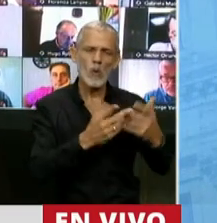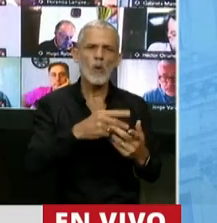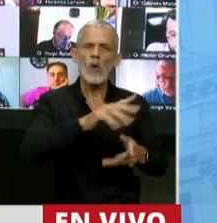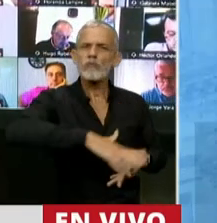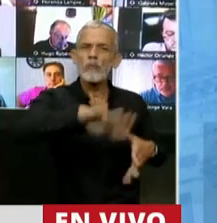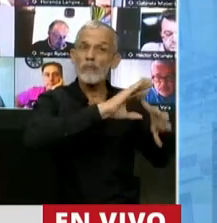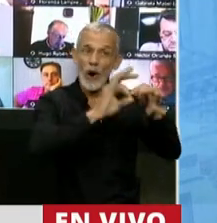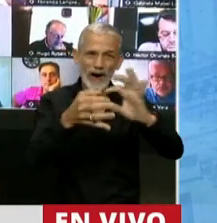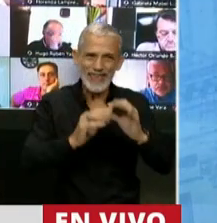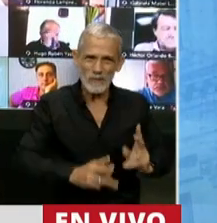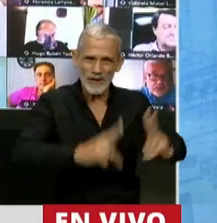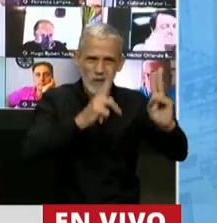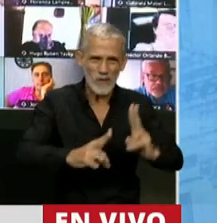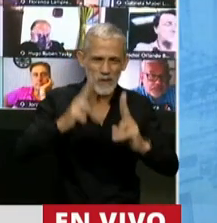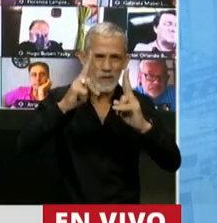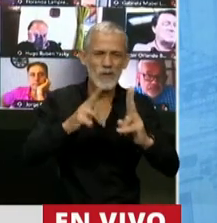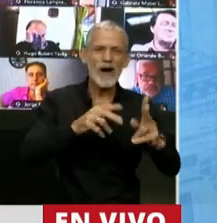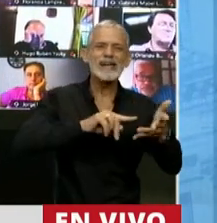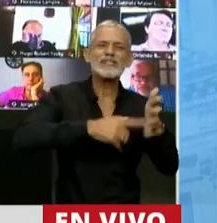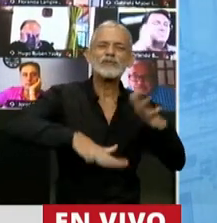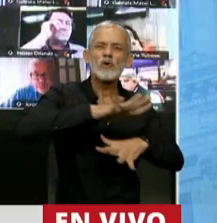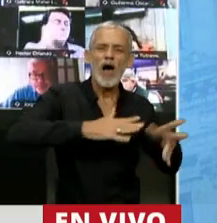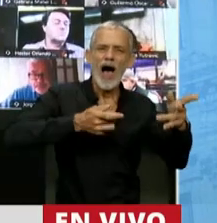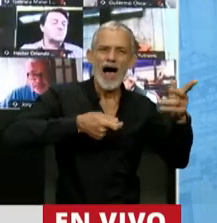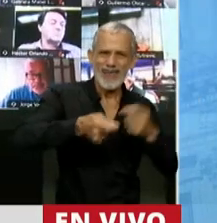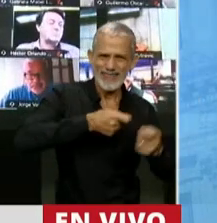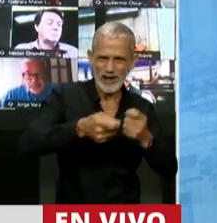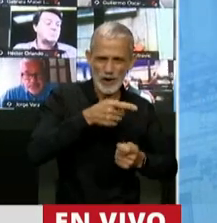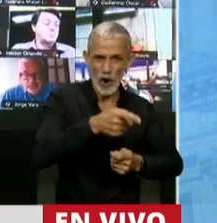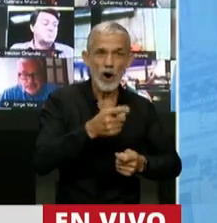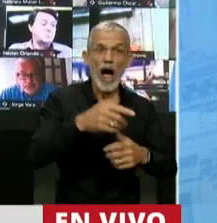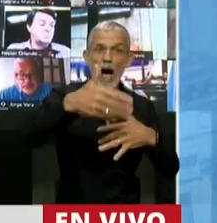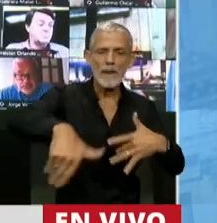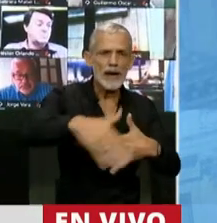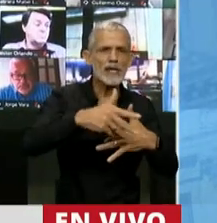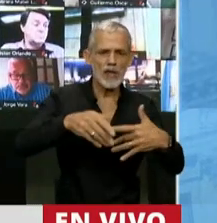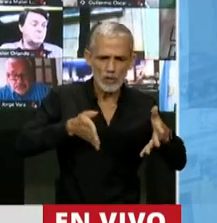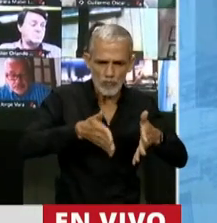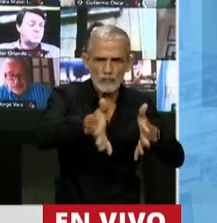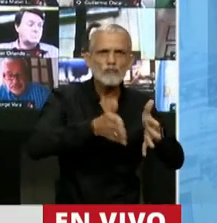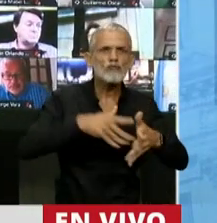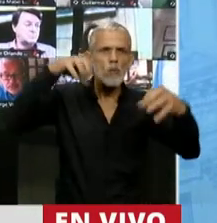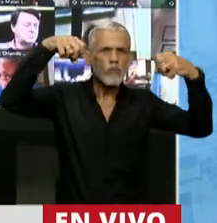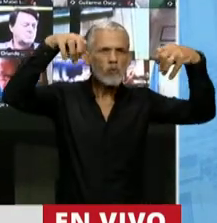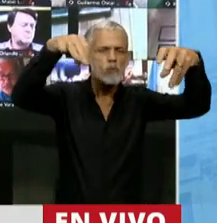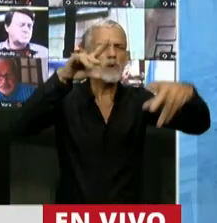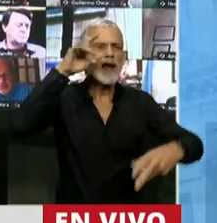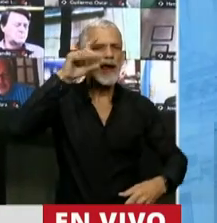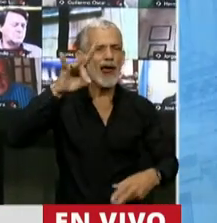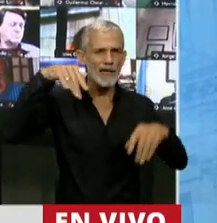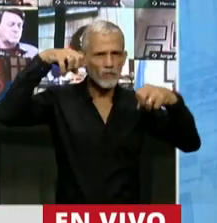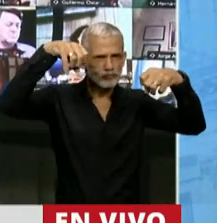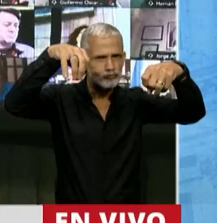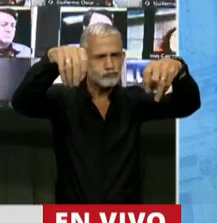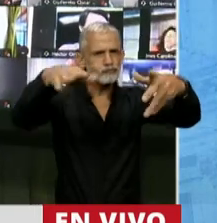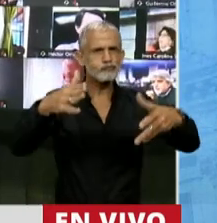Olímpica, donde está la Ciudad del Rock, donde cada una de las avenidas están con bulevar y luz LED, como en ningún lugar